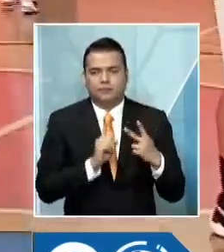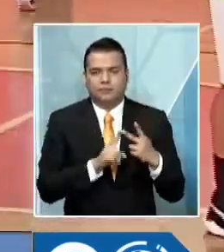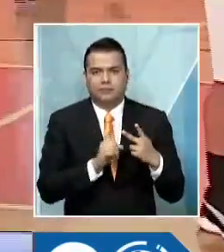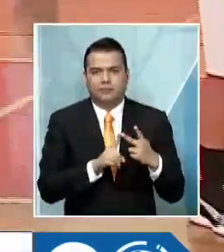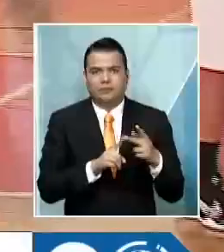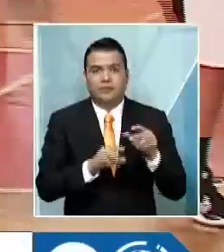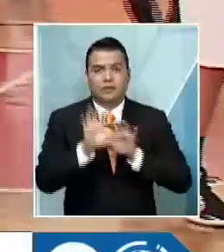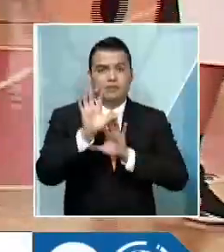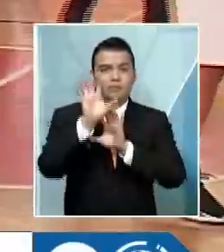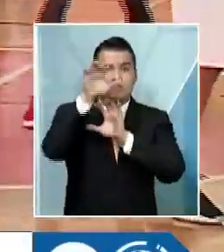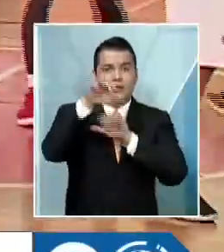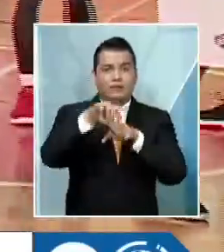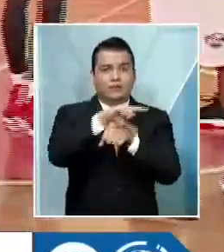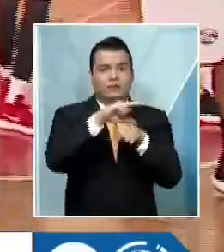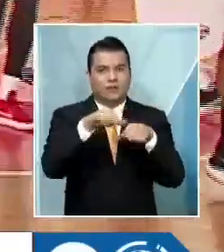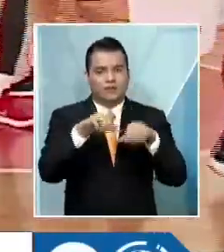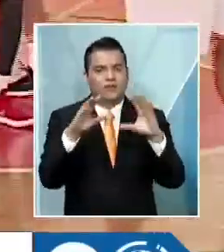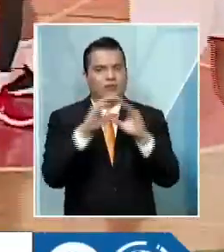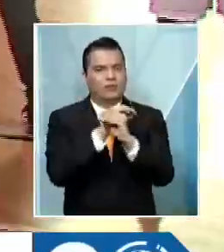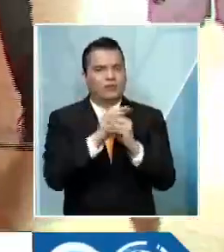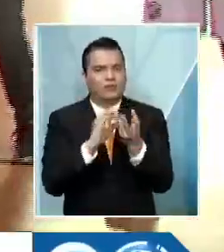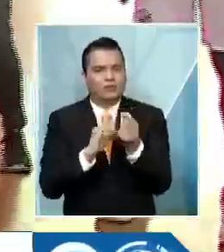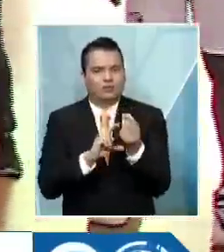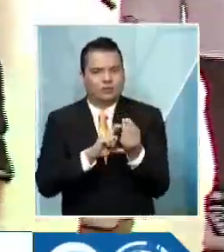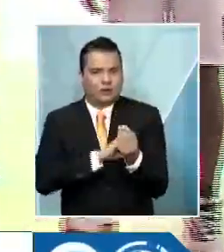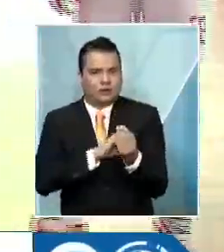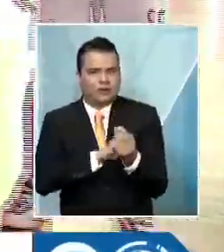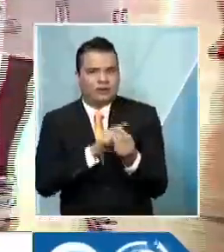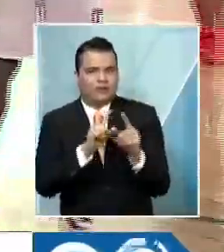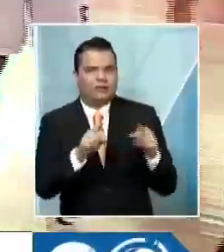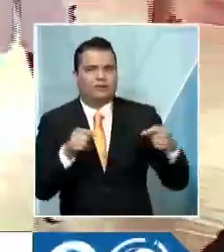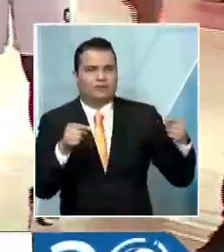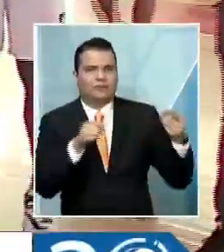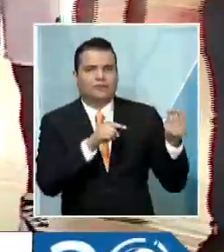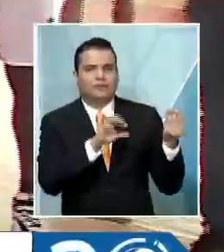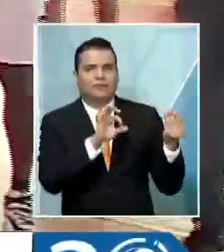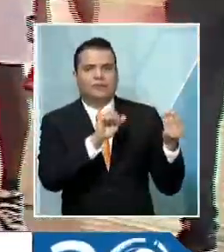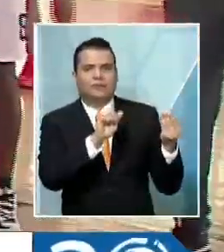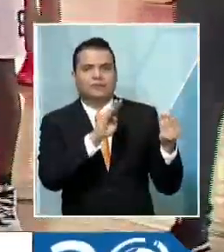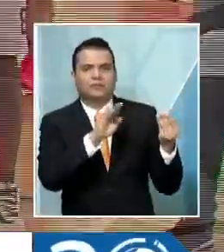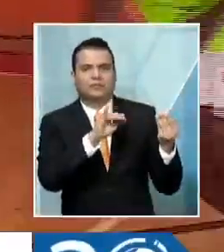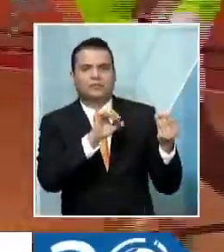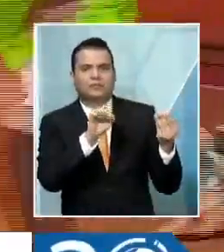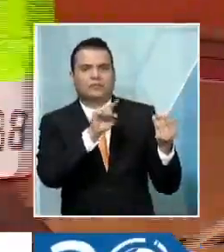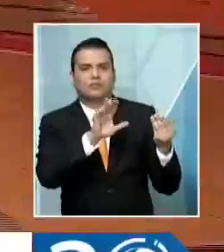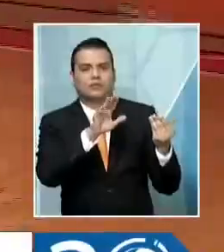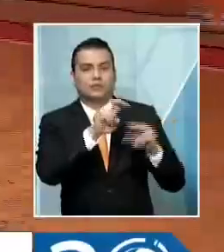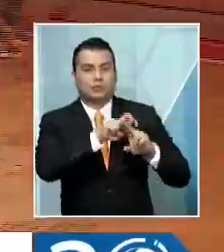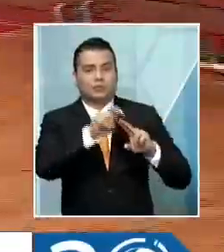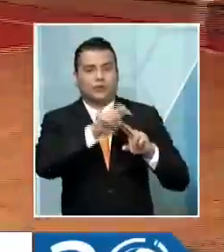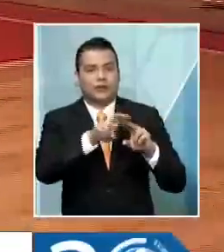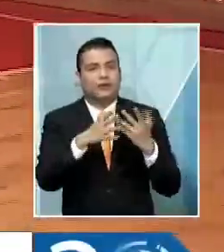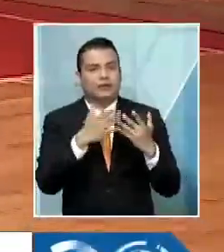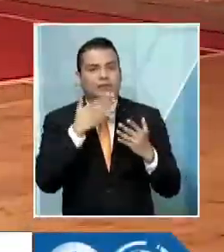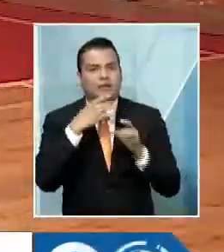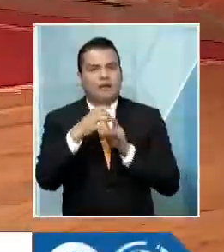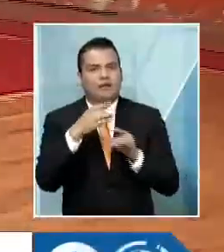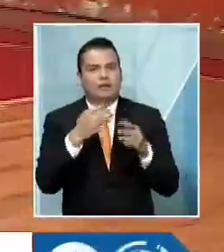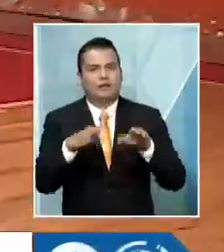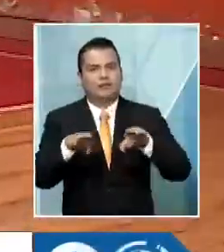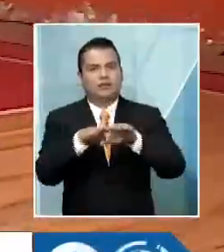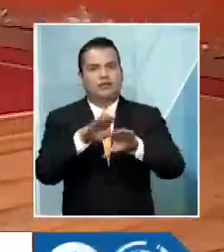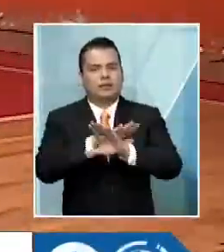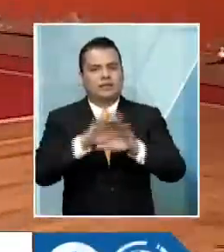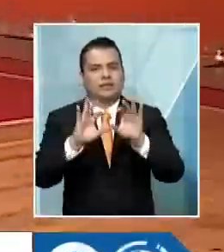la Liga de Baloncesto, esta noche el Team Cali Puro Corazón enfrenta a Sabios de Manizales y se coloca el día en el calendario. El